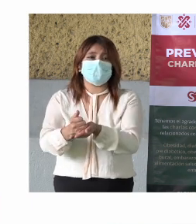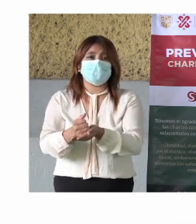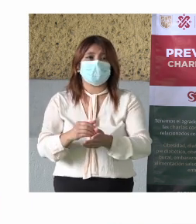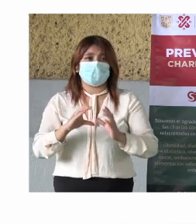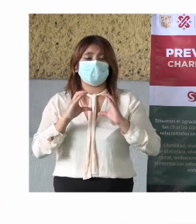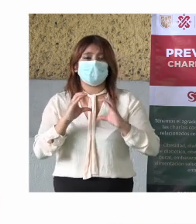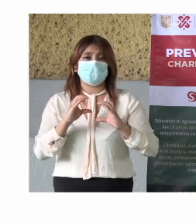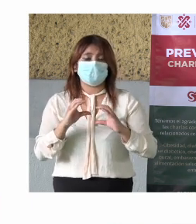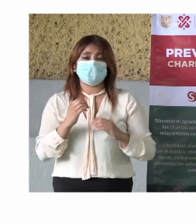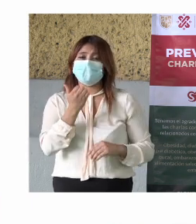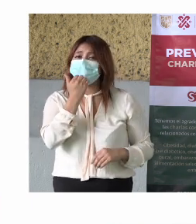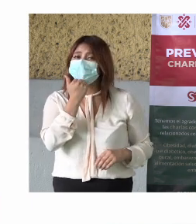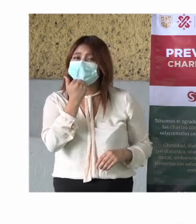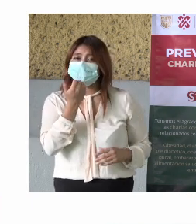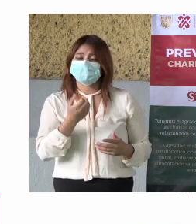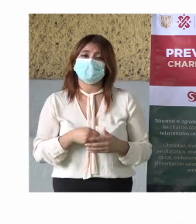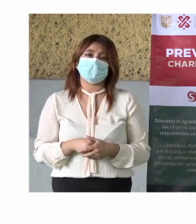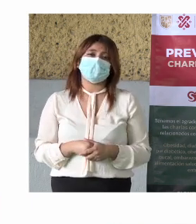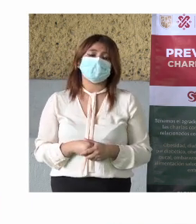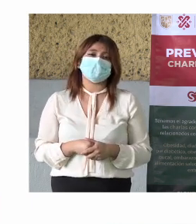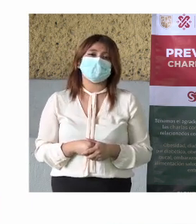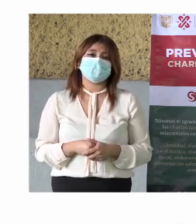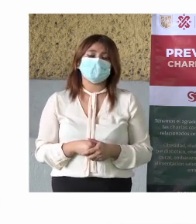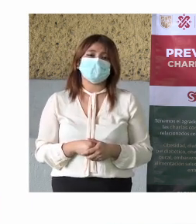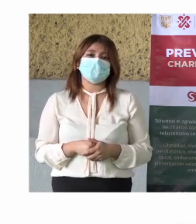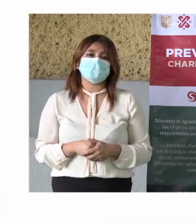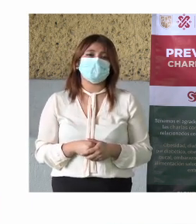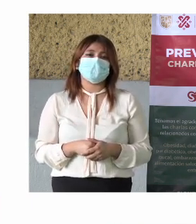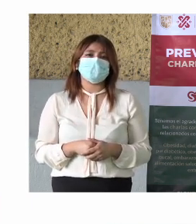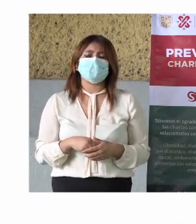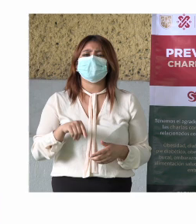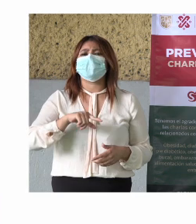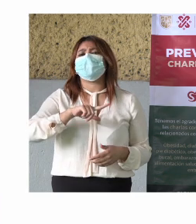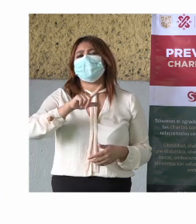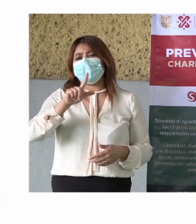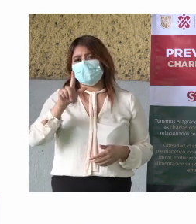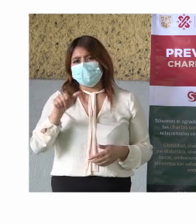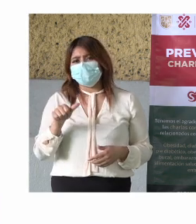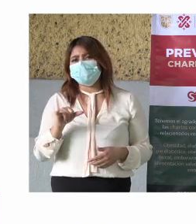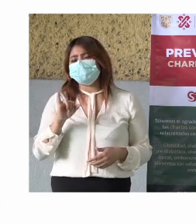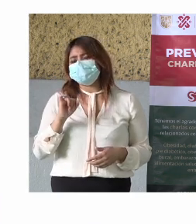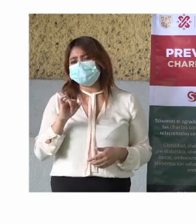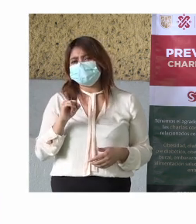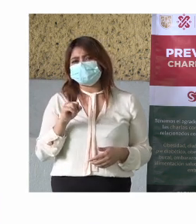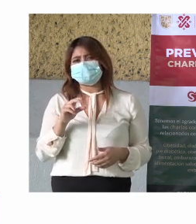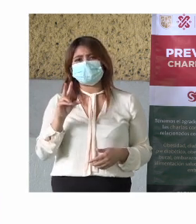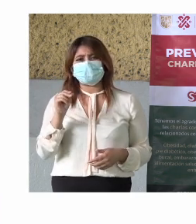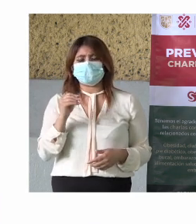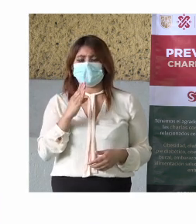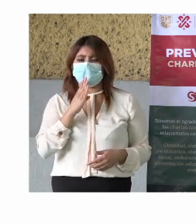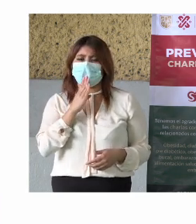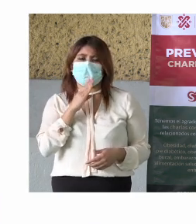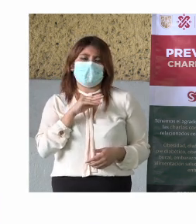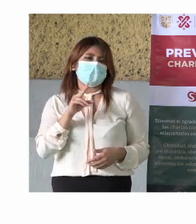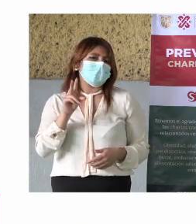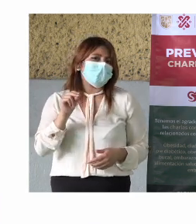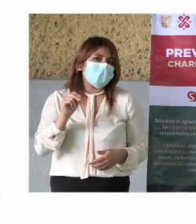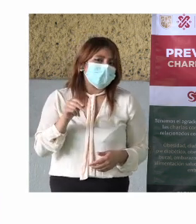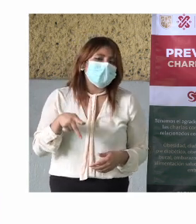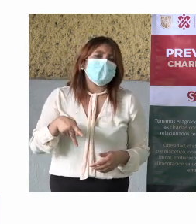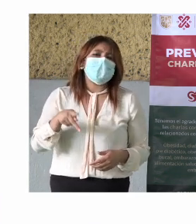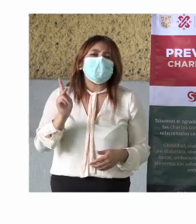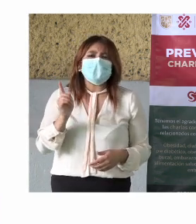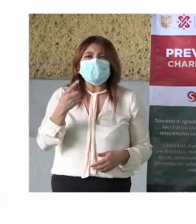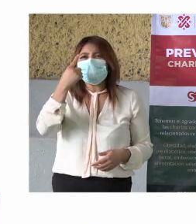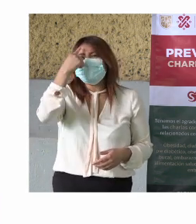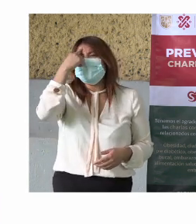de glucosa. Entonces, el último paso sí es la insulina, pero no como un castigo, sino porque finalmente es más